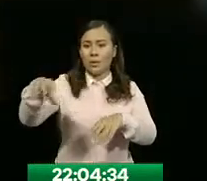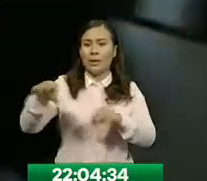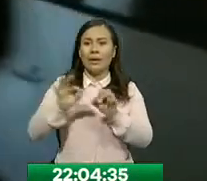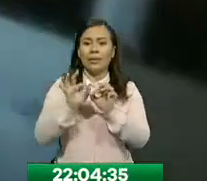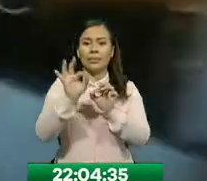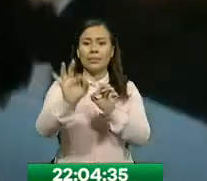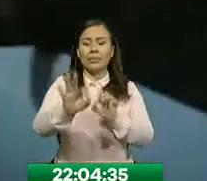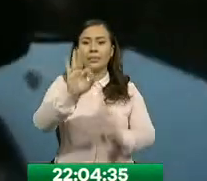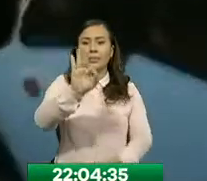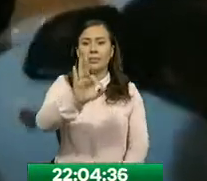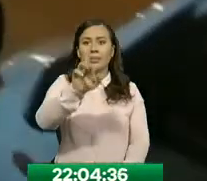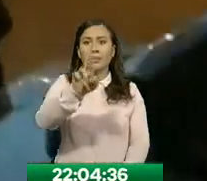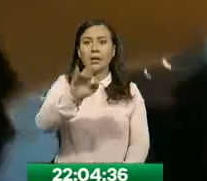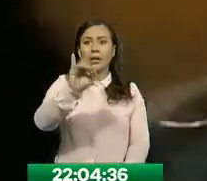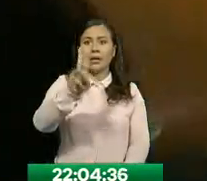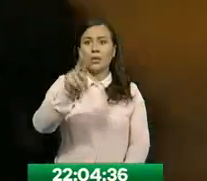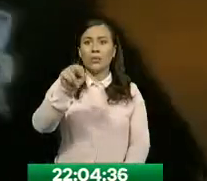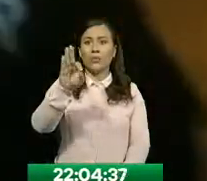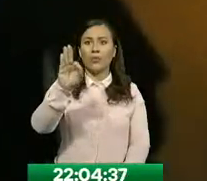Triunfo, en la provincia de Guayas.